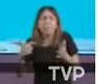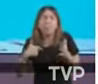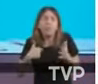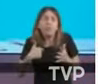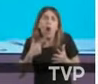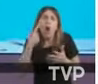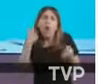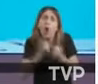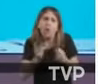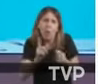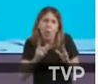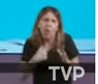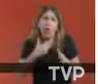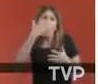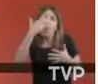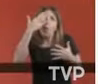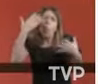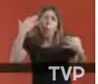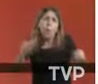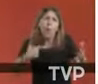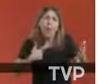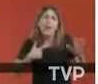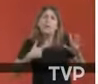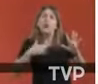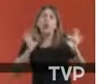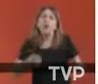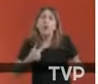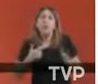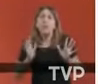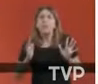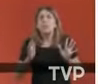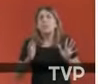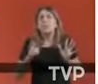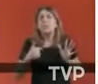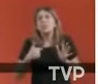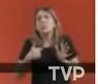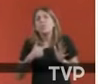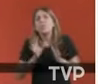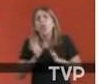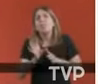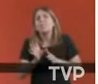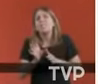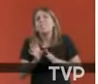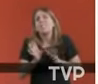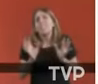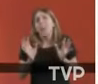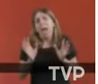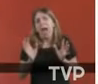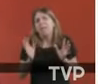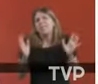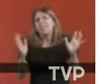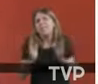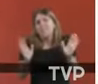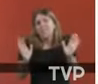Disculpen humildemente, sé que es una verdad incómoda, sé que soy muy poquito, muy chiquita mi provincia, y bueno, agradezco que me